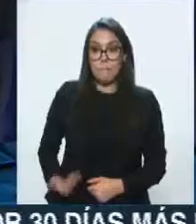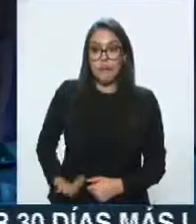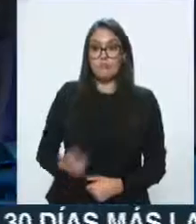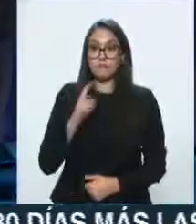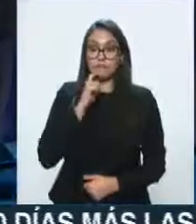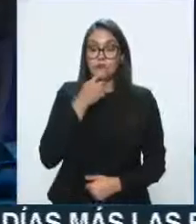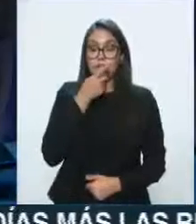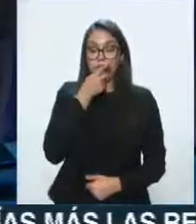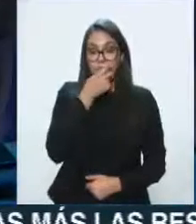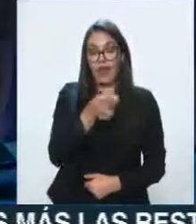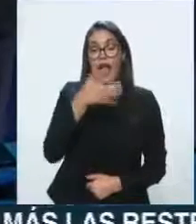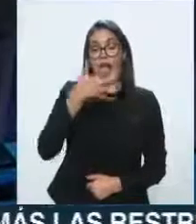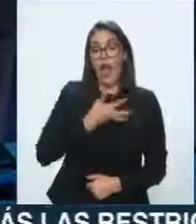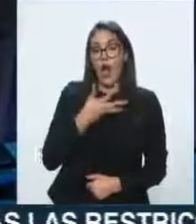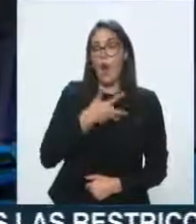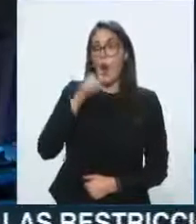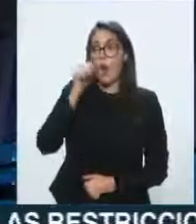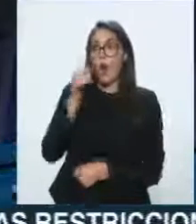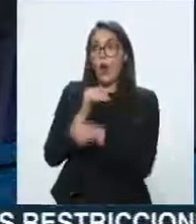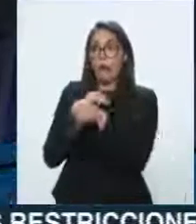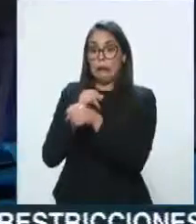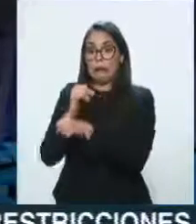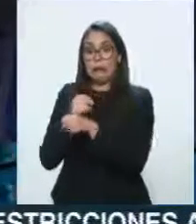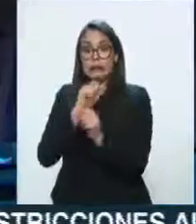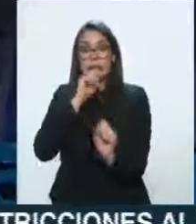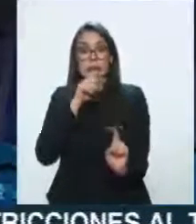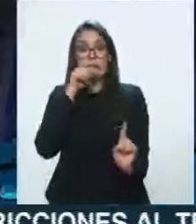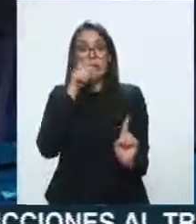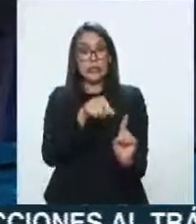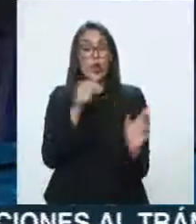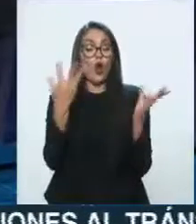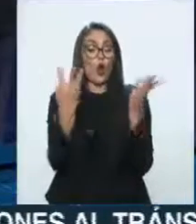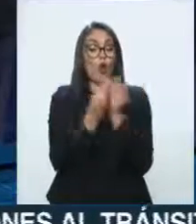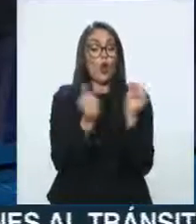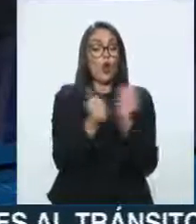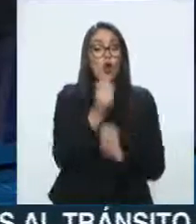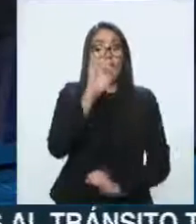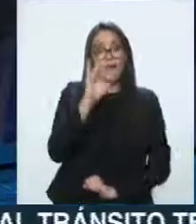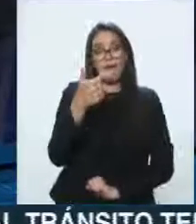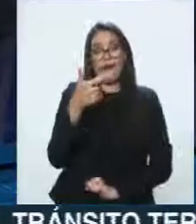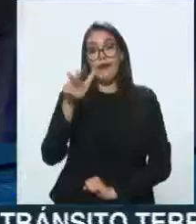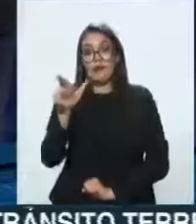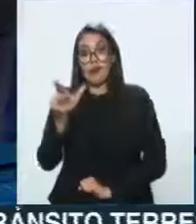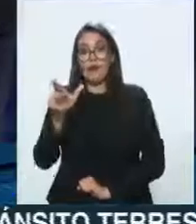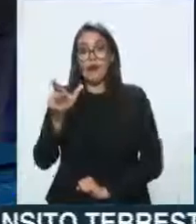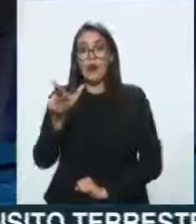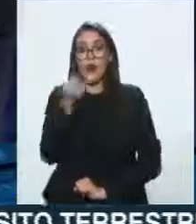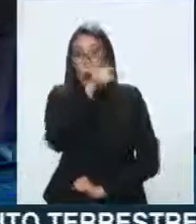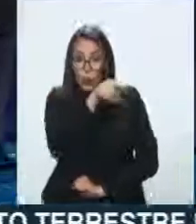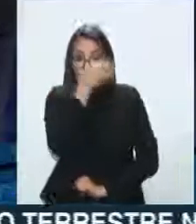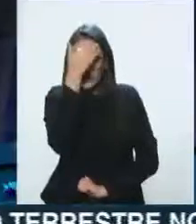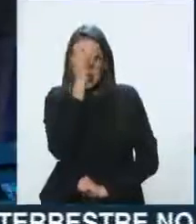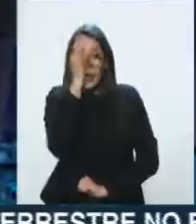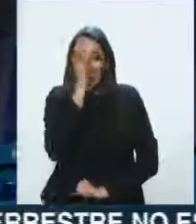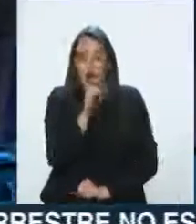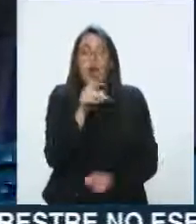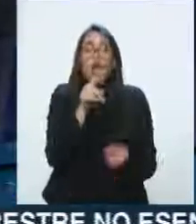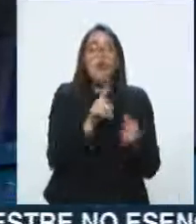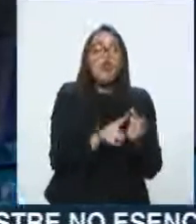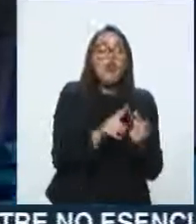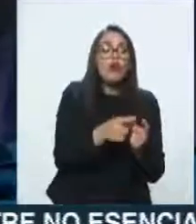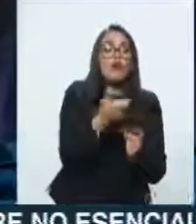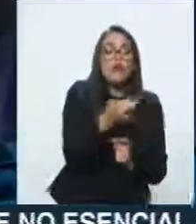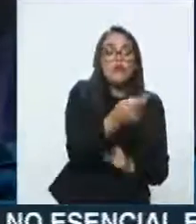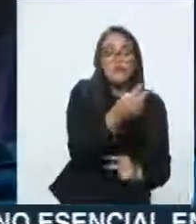encabezada por la Fiscalía, pero será complicado, ¿consideras tú, poder seguir el rastro de recursos